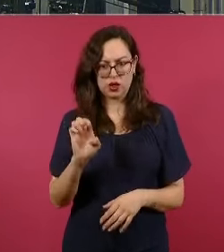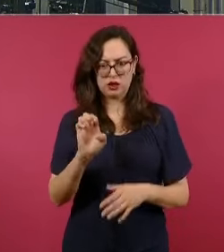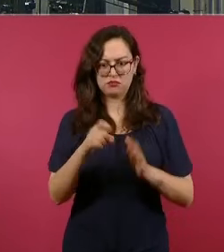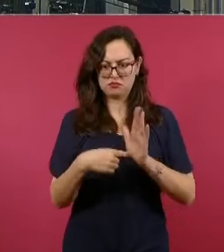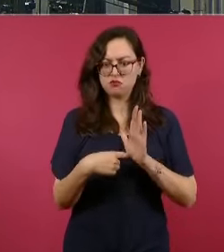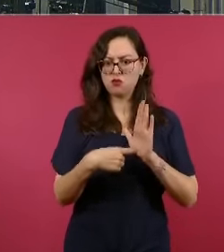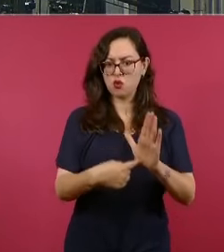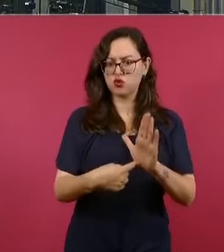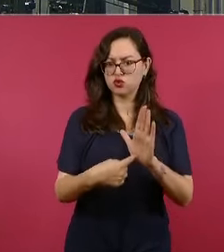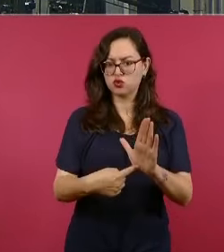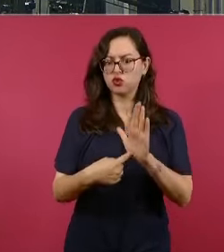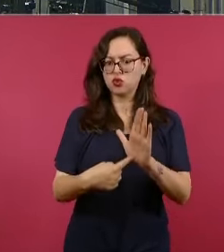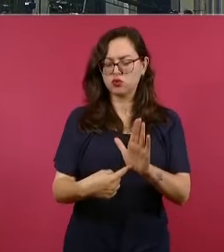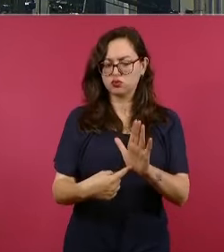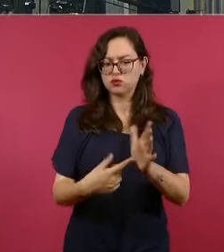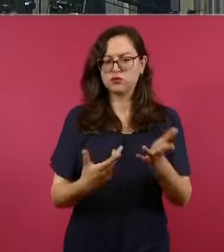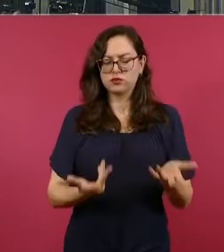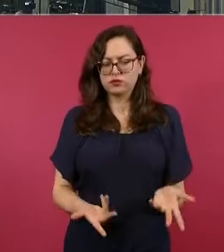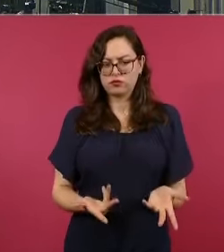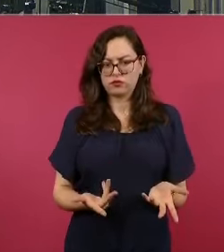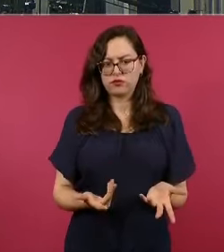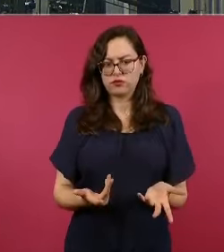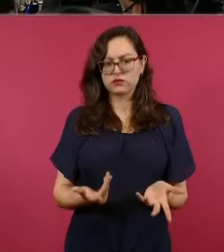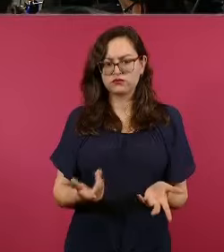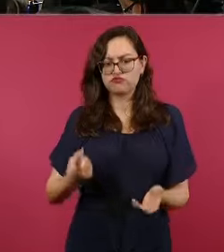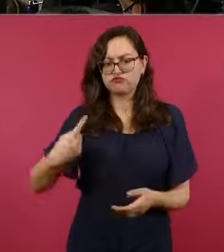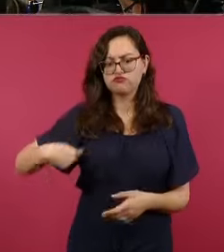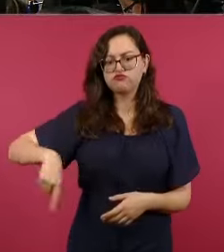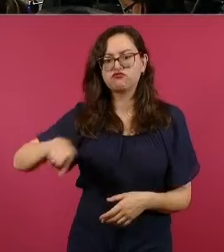soe F una revisión